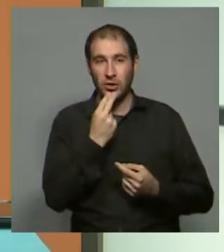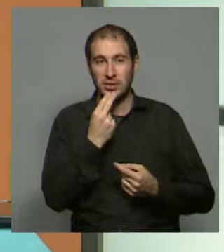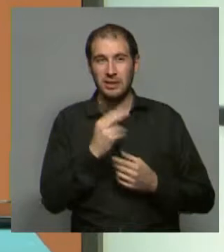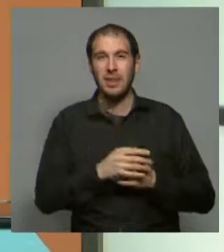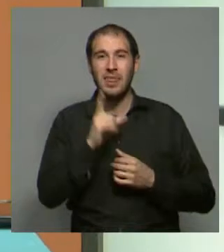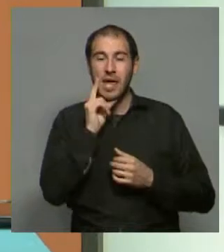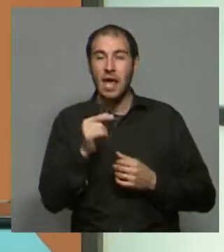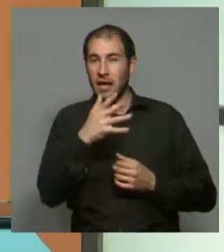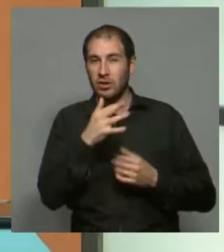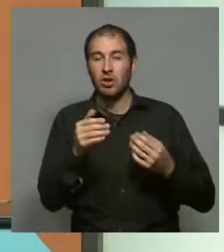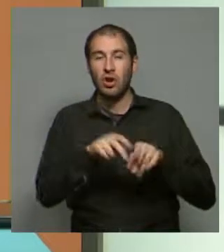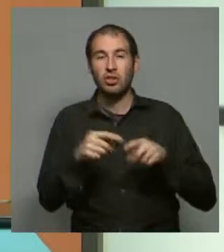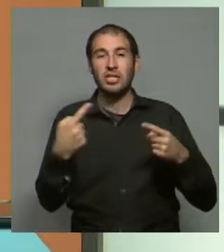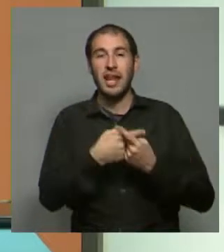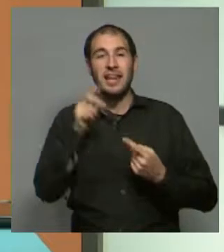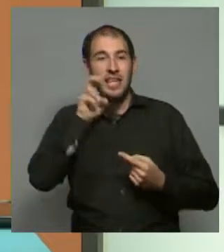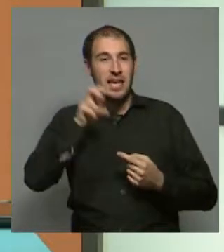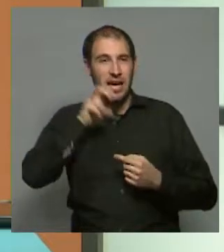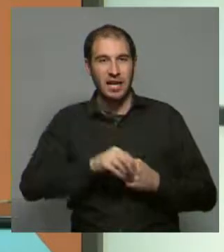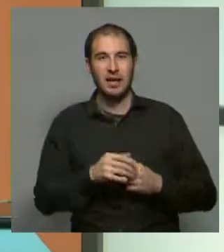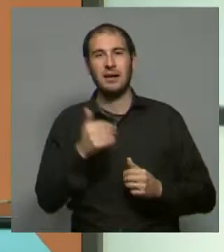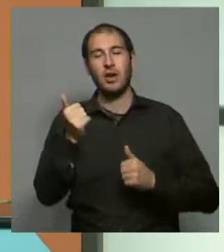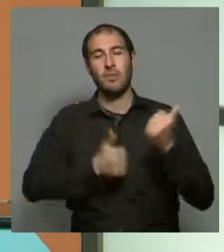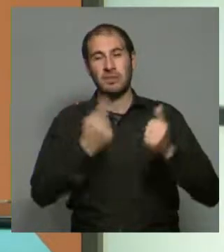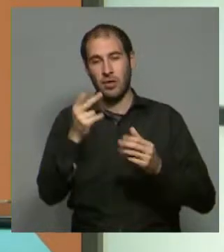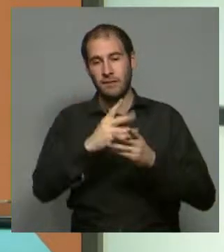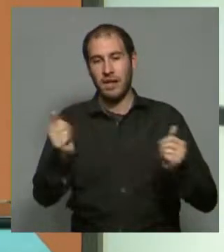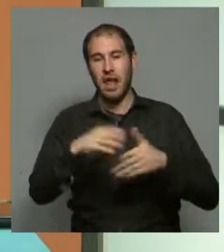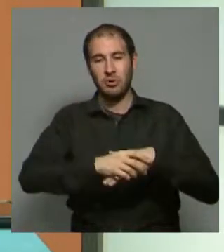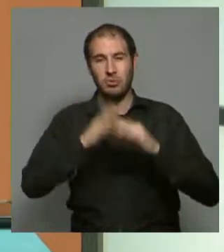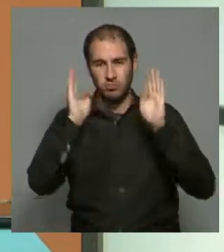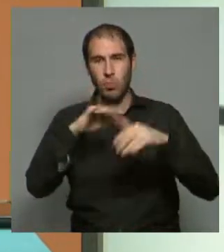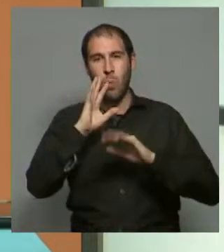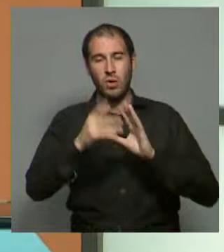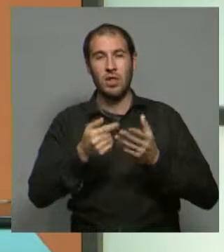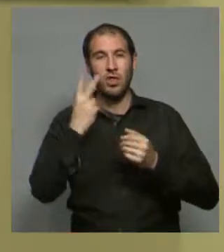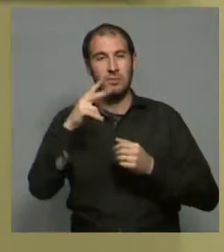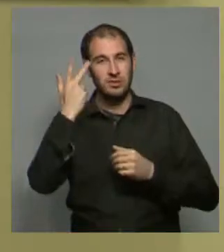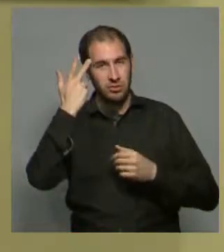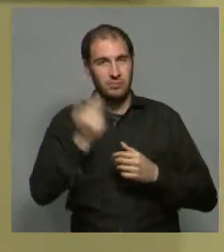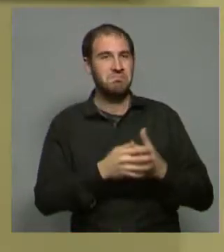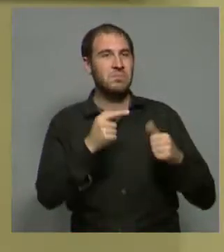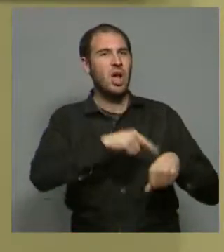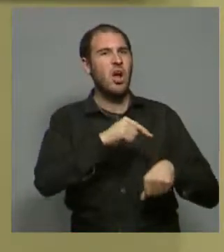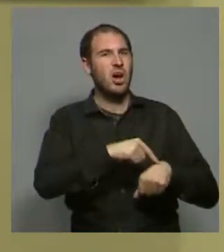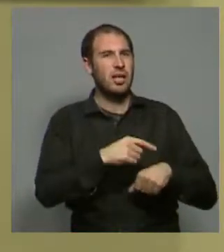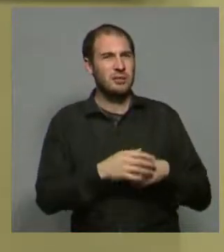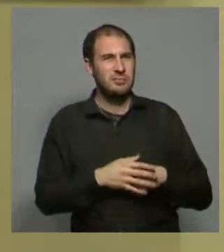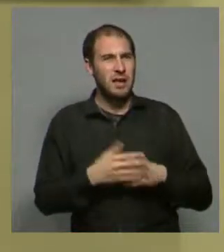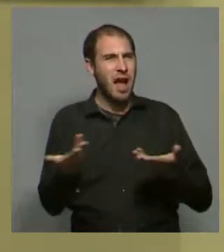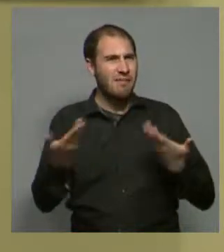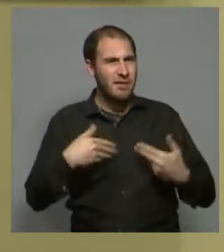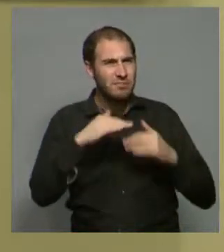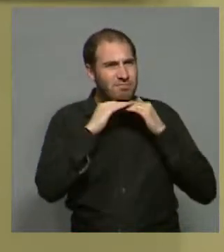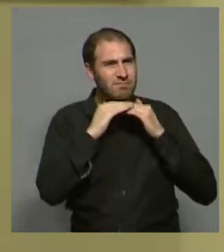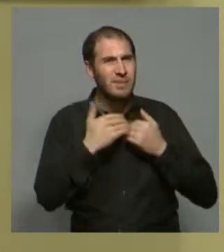día 14 con Nigeria el cierre de los primeros dos partidos amistosos pensando en el Mundial en 2018. Buenísimo. ¿Y los horarios nos benefician para